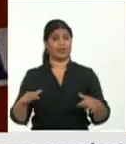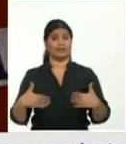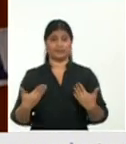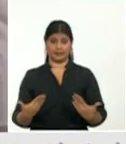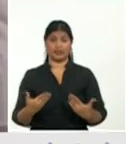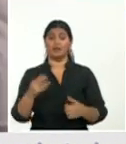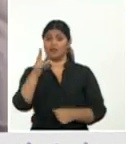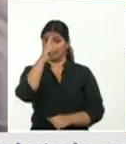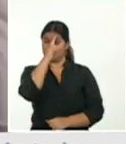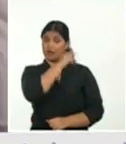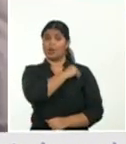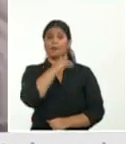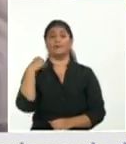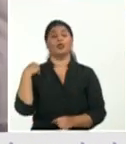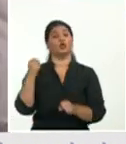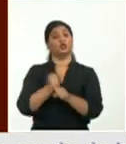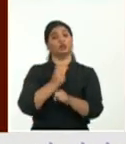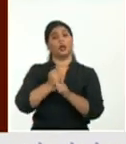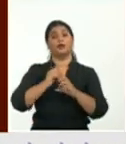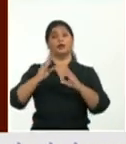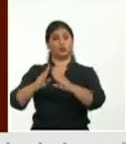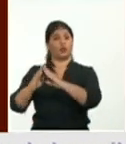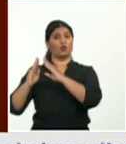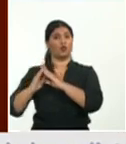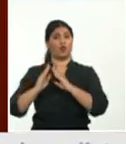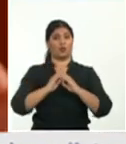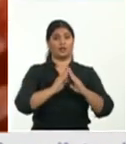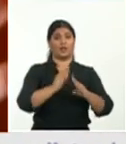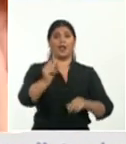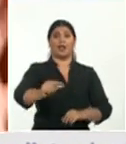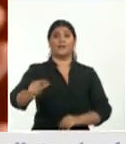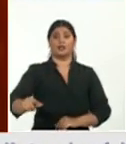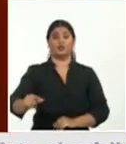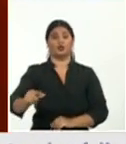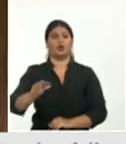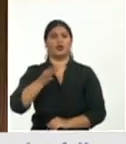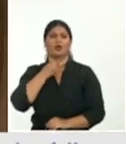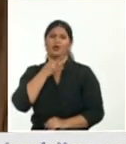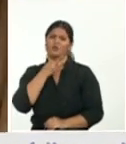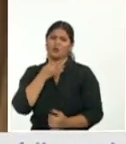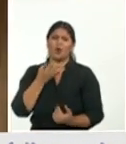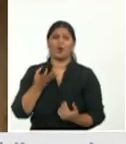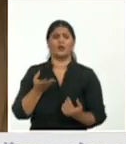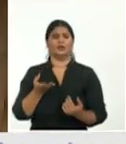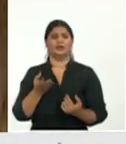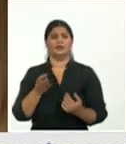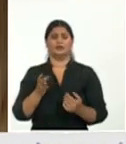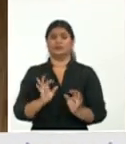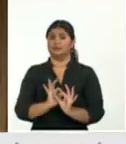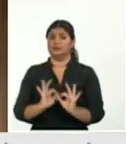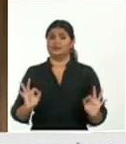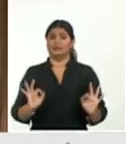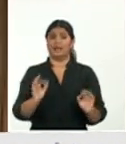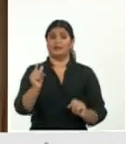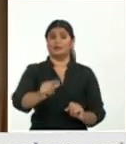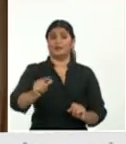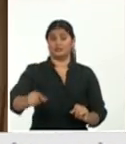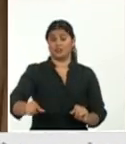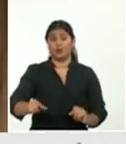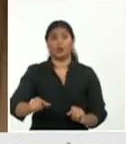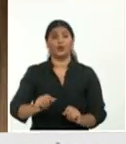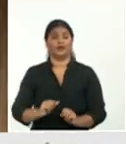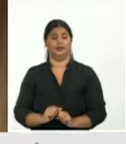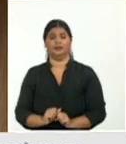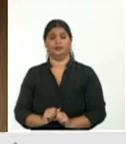médicos de comunidad en los barrios de Venezuela, los pacientes más necesitados, fundamentalmente las víctimas de la guerra económica, los